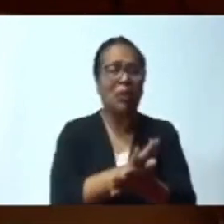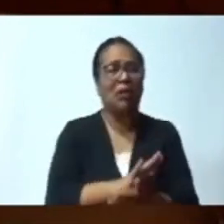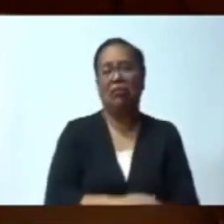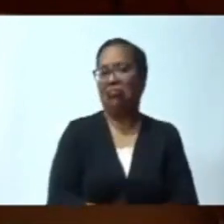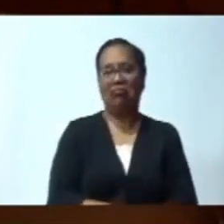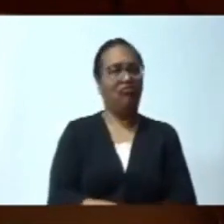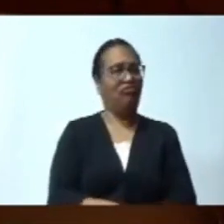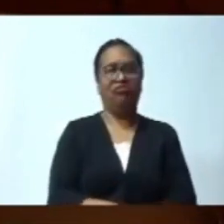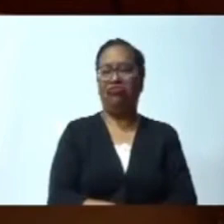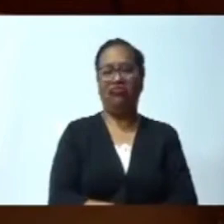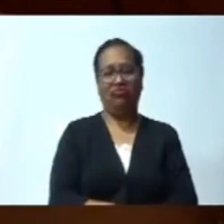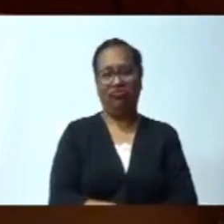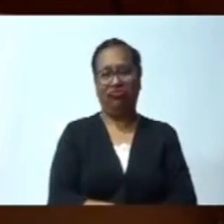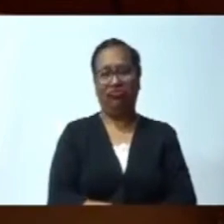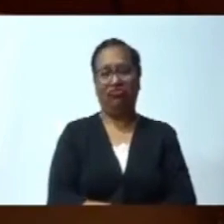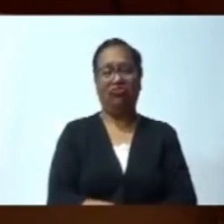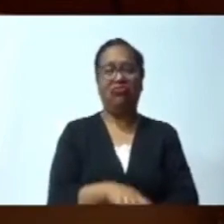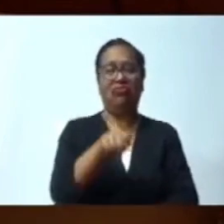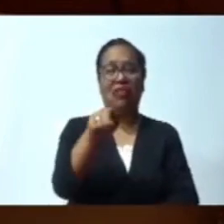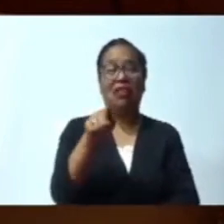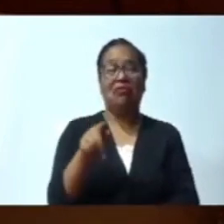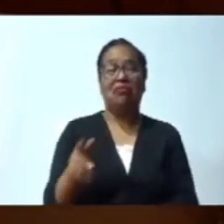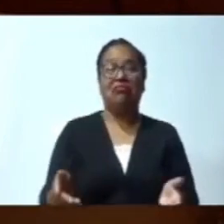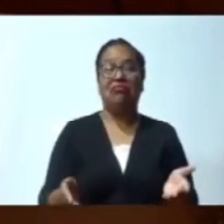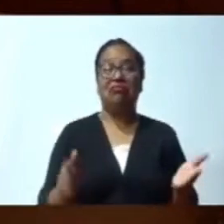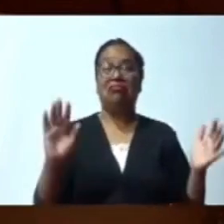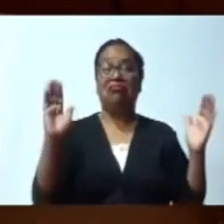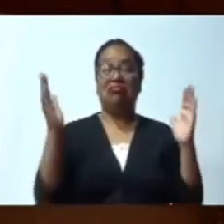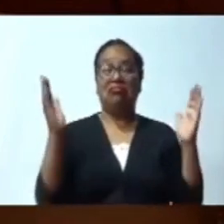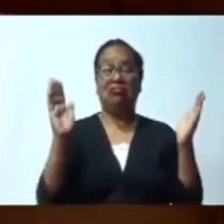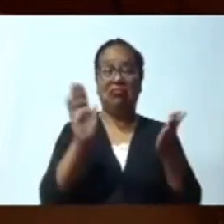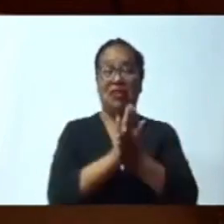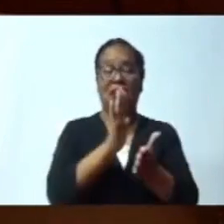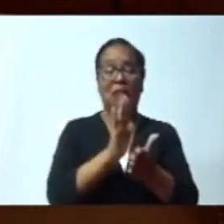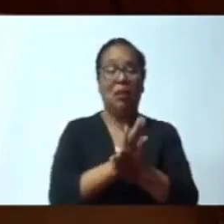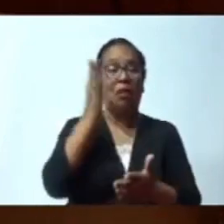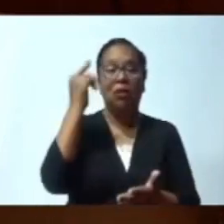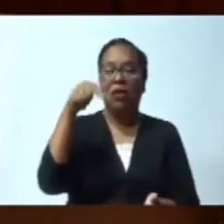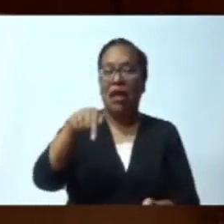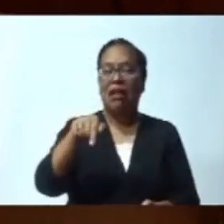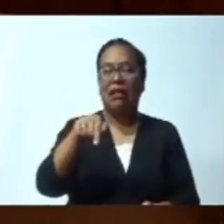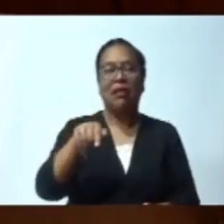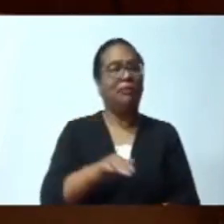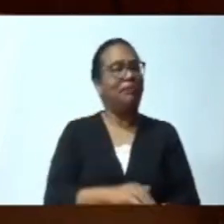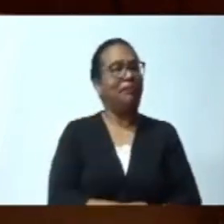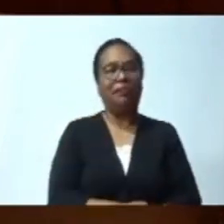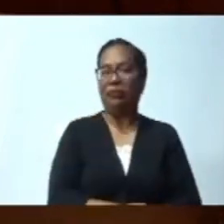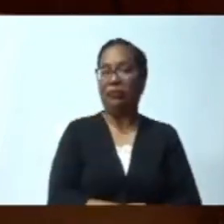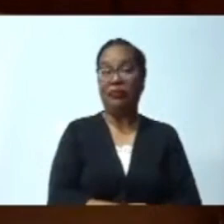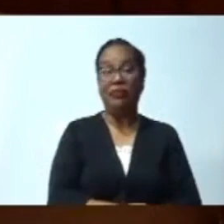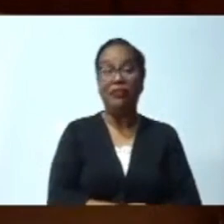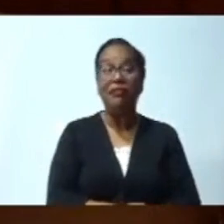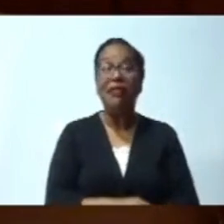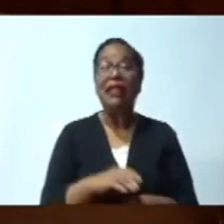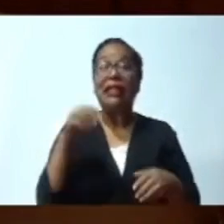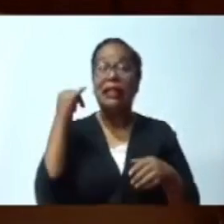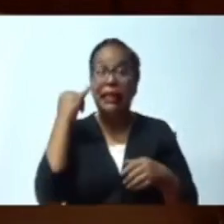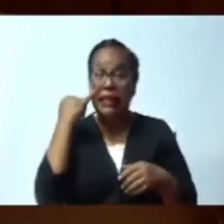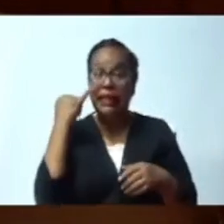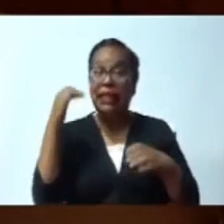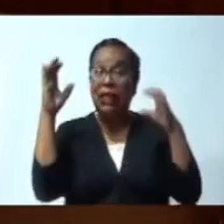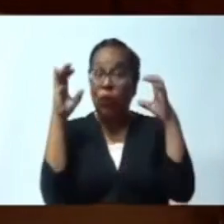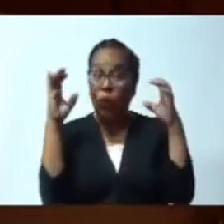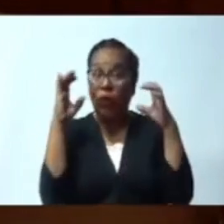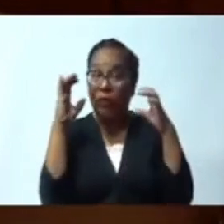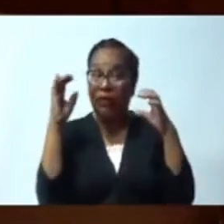simulación de escuela, sin un lugar, sin ninguna condición. Para llegar desde Constanza hay que pasar por el puente